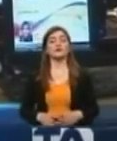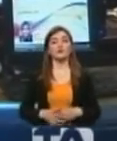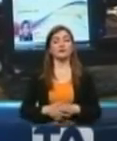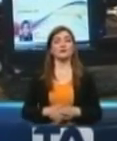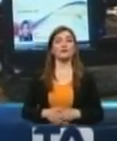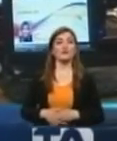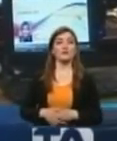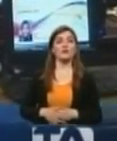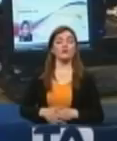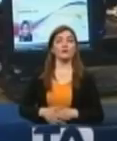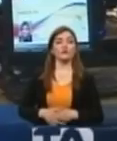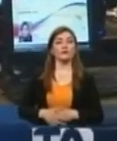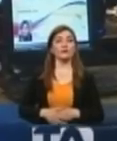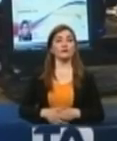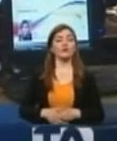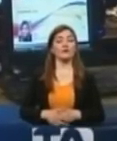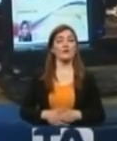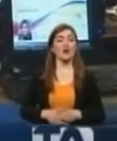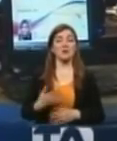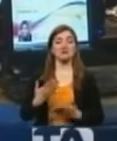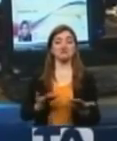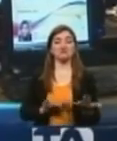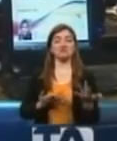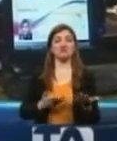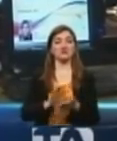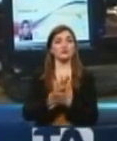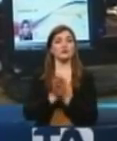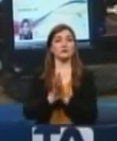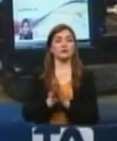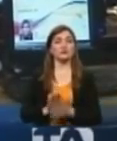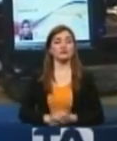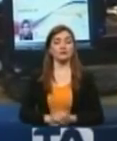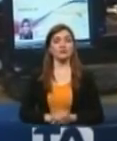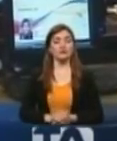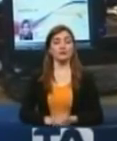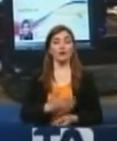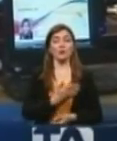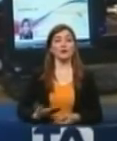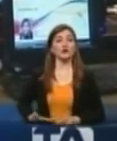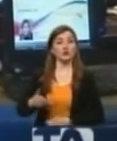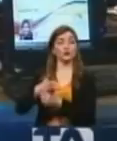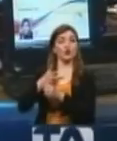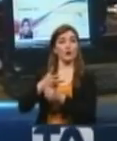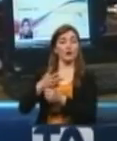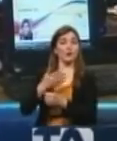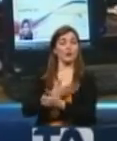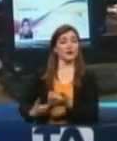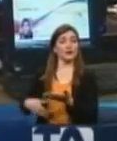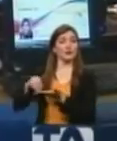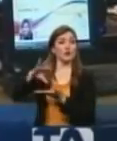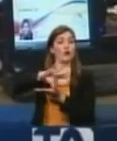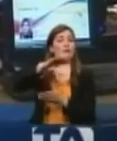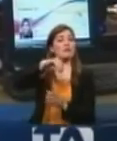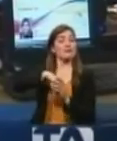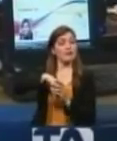Manchero, pero hasta el momento, como les decimos, no se ha dado. Sin embargo, el presidente de la Asamblea, a través de un video, ha mencionado que existen pactos al